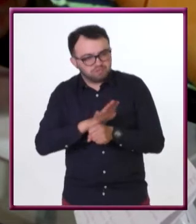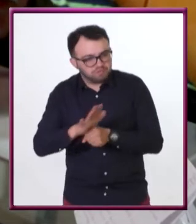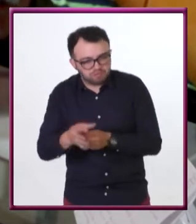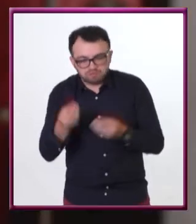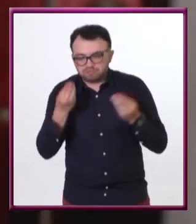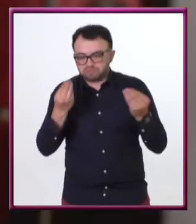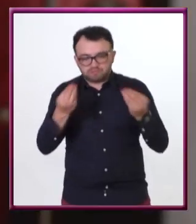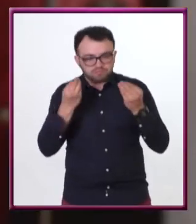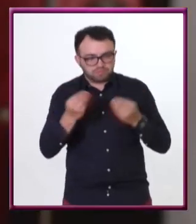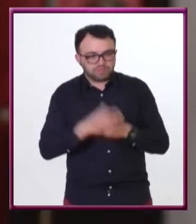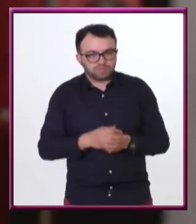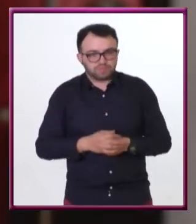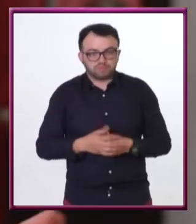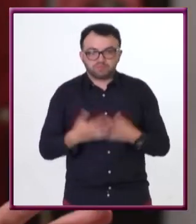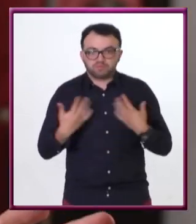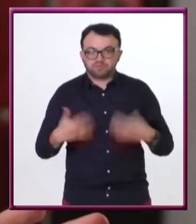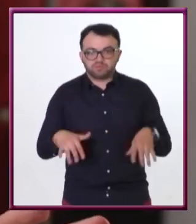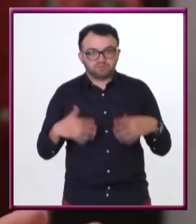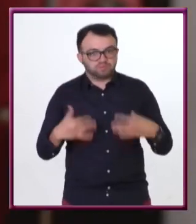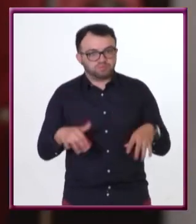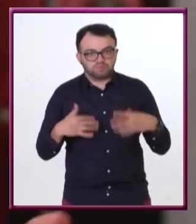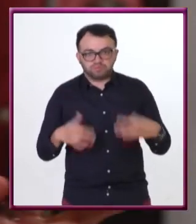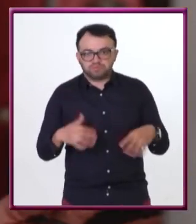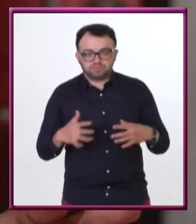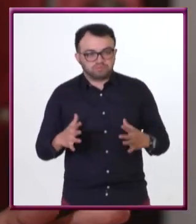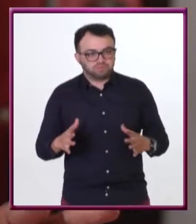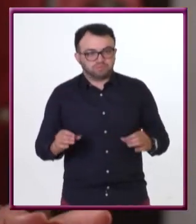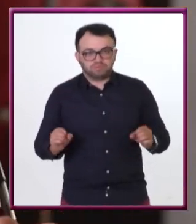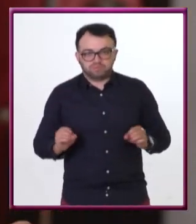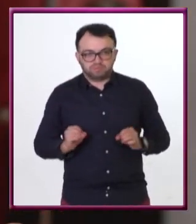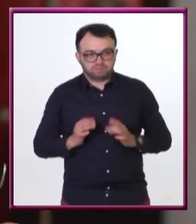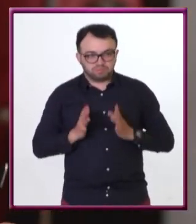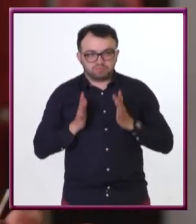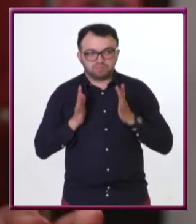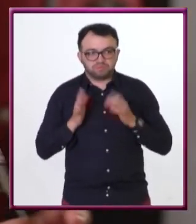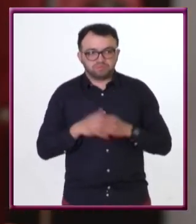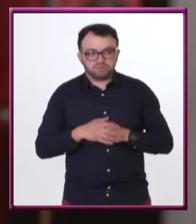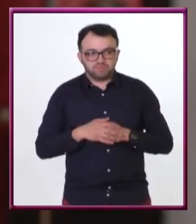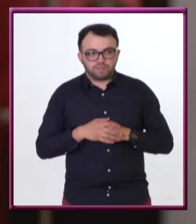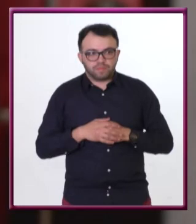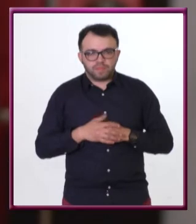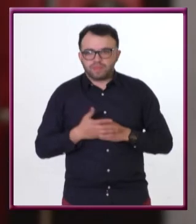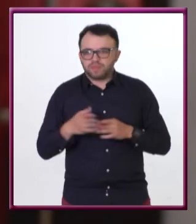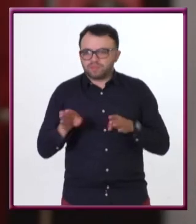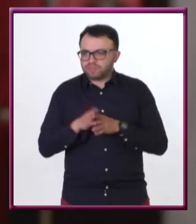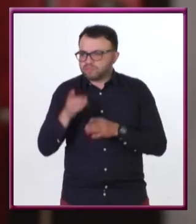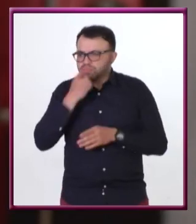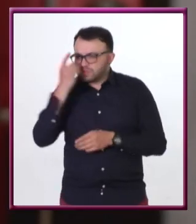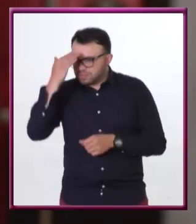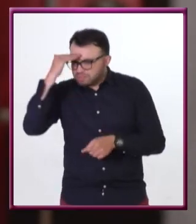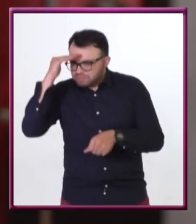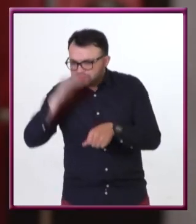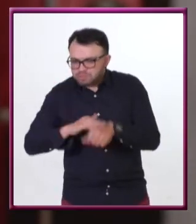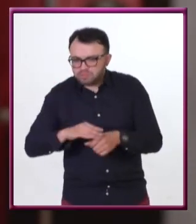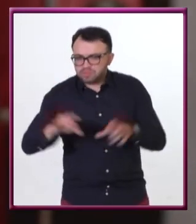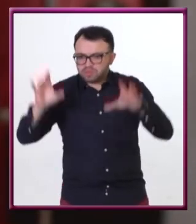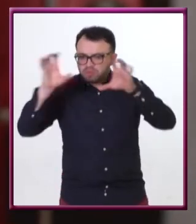mucha información. Increíble. ¿Cómo estabas hablando ahorita de la memoria o de la capacidad de procesamiento, ¿no? De las